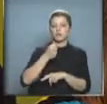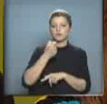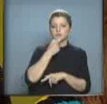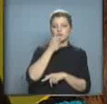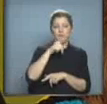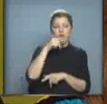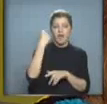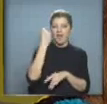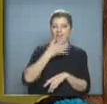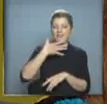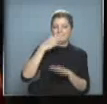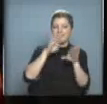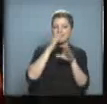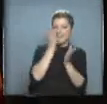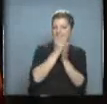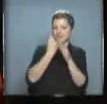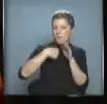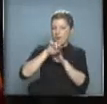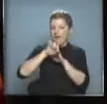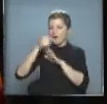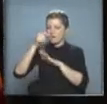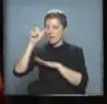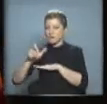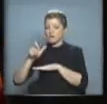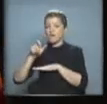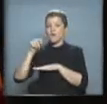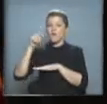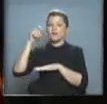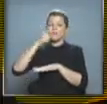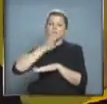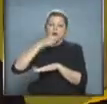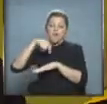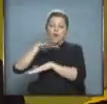más derechos, entre comillas, que alguien que vive en un barrio de emergencia.